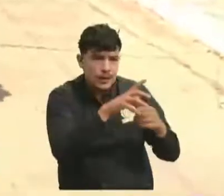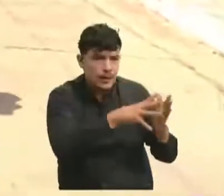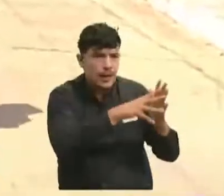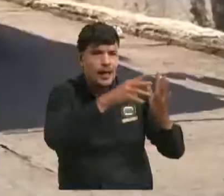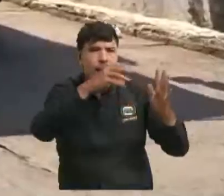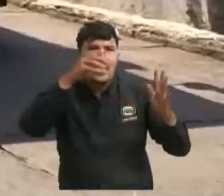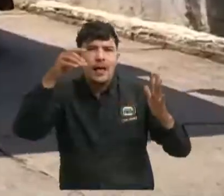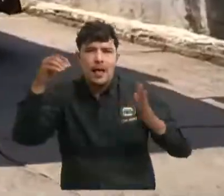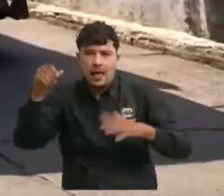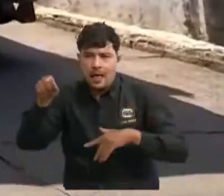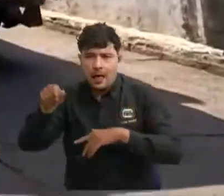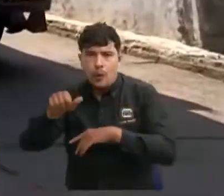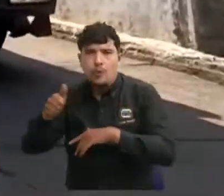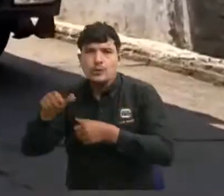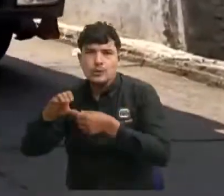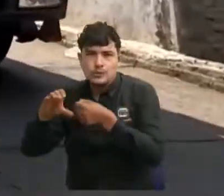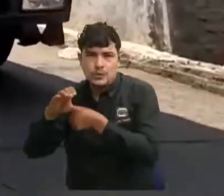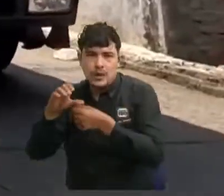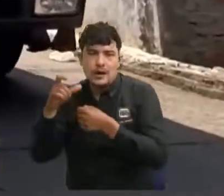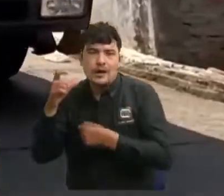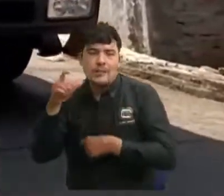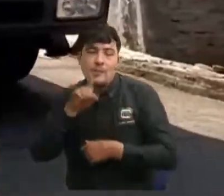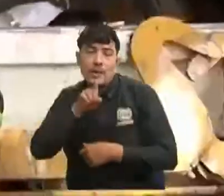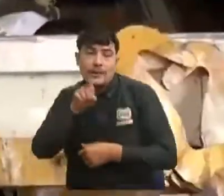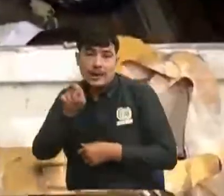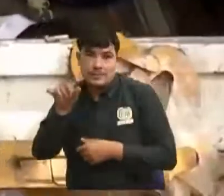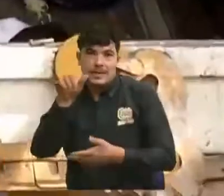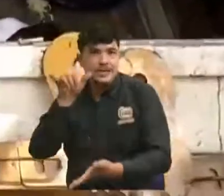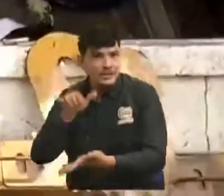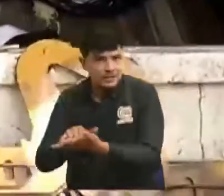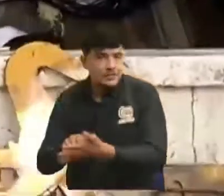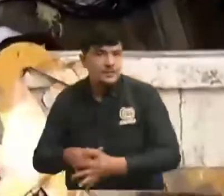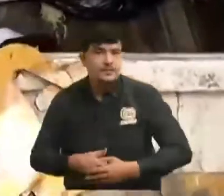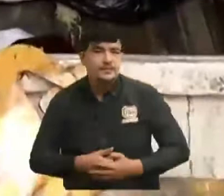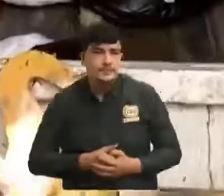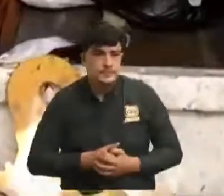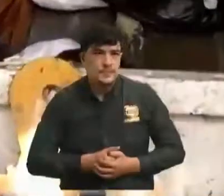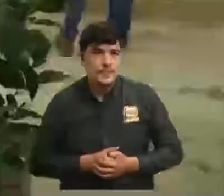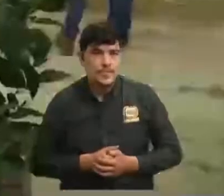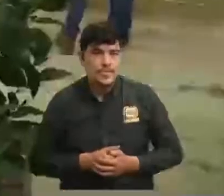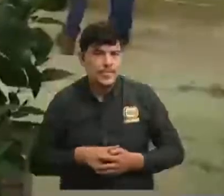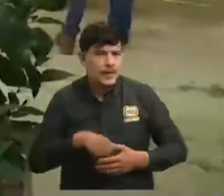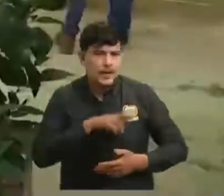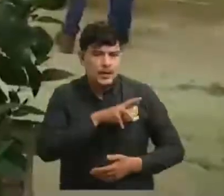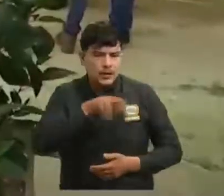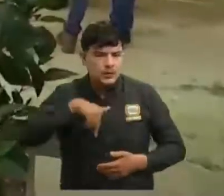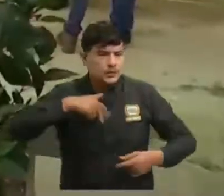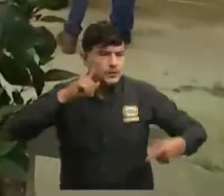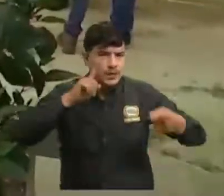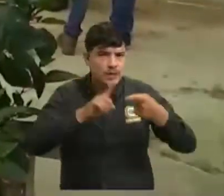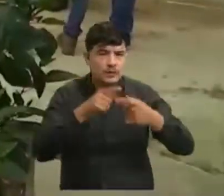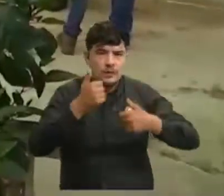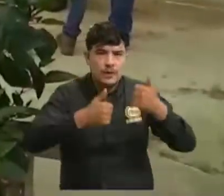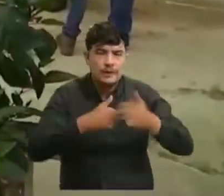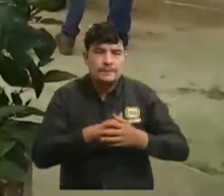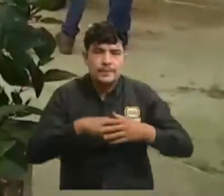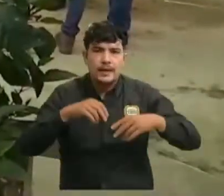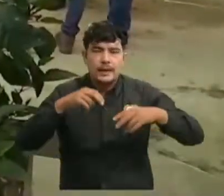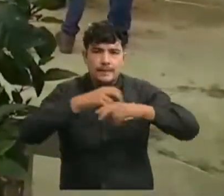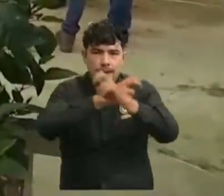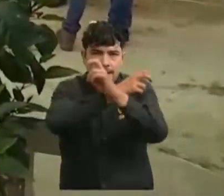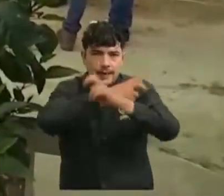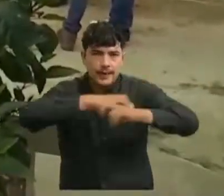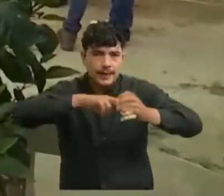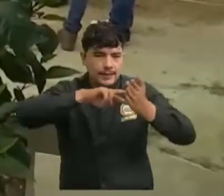replicarla en Bucaramanga. Nuestro propósito, y el mismo nombre lo indica, nuestros temas son parques tecnológicos ambientales que